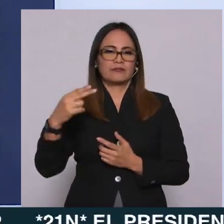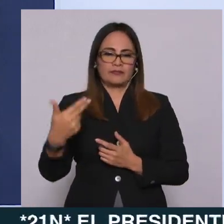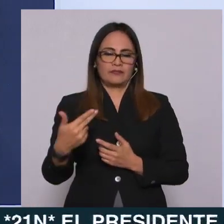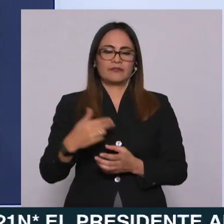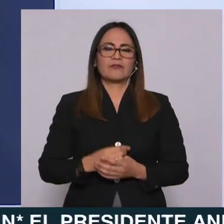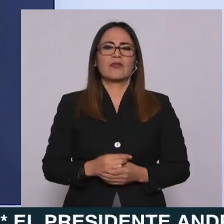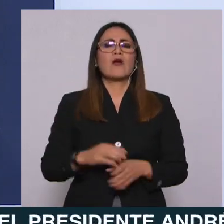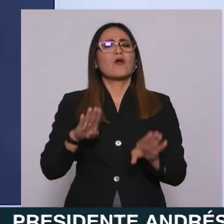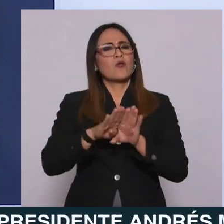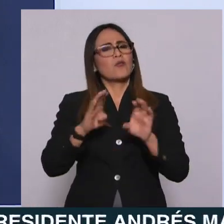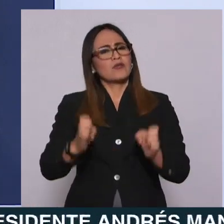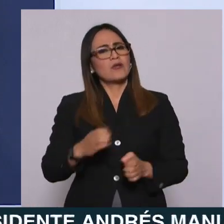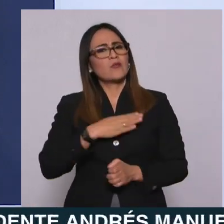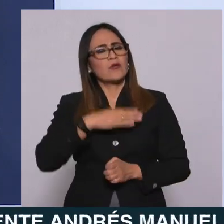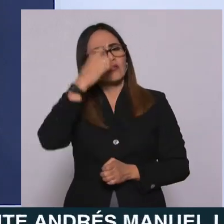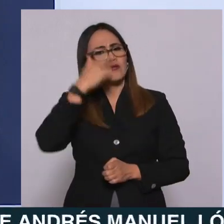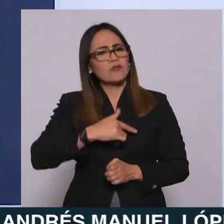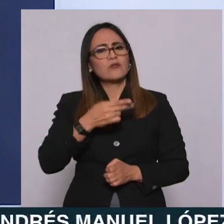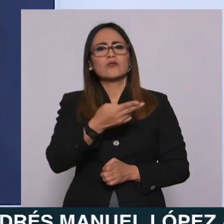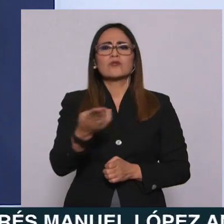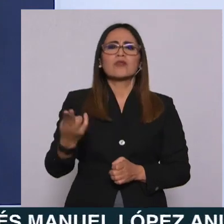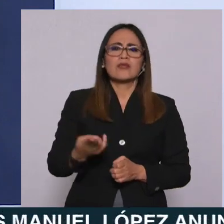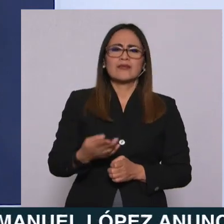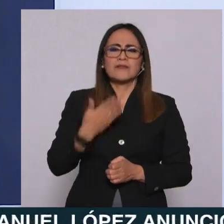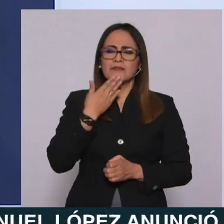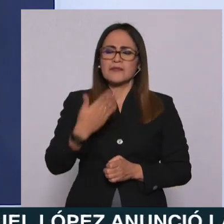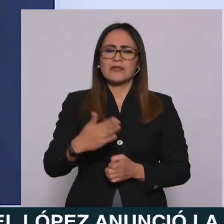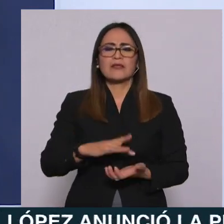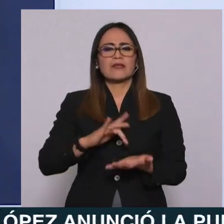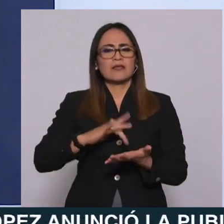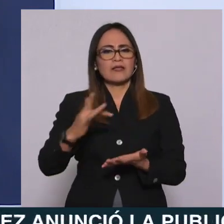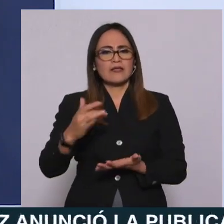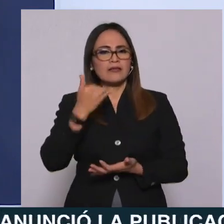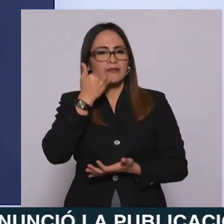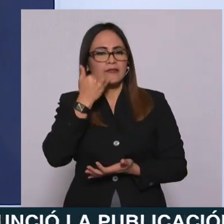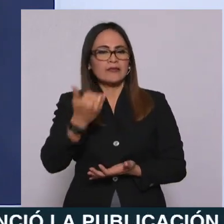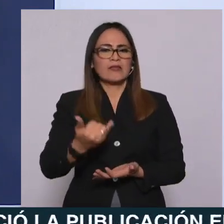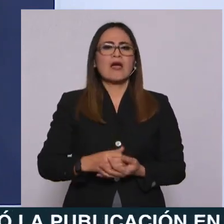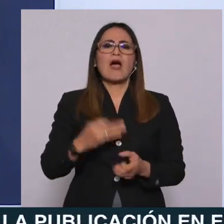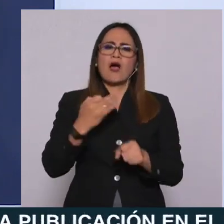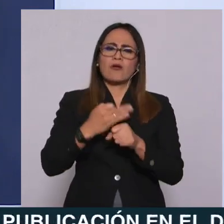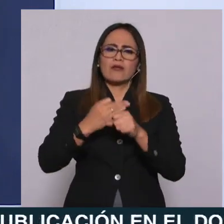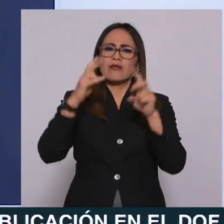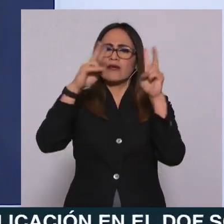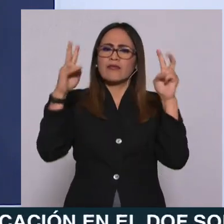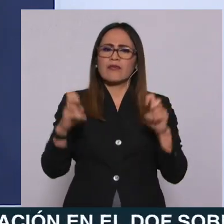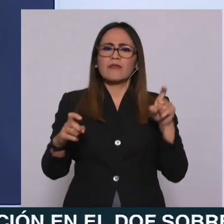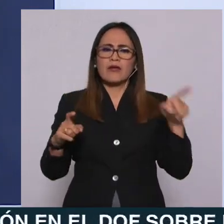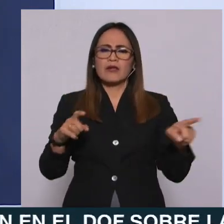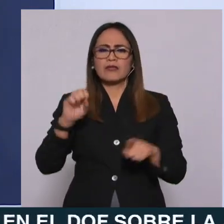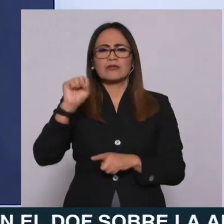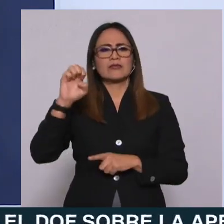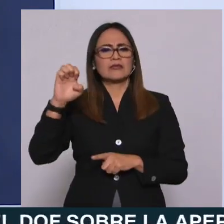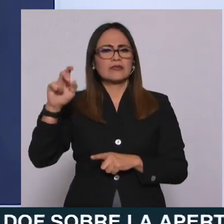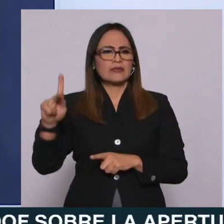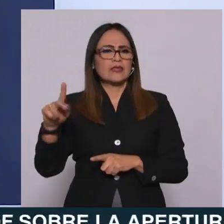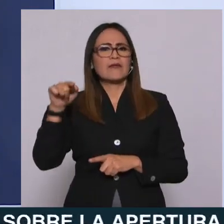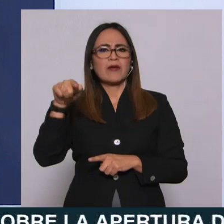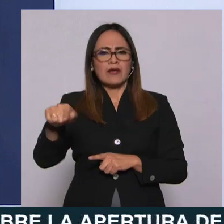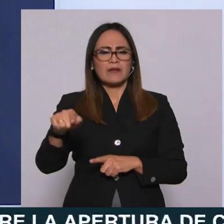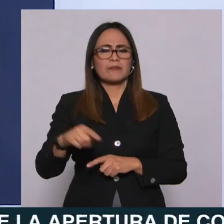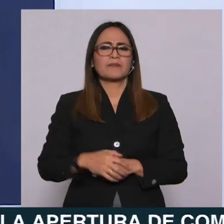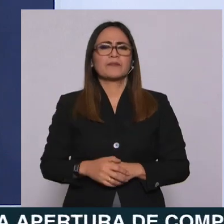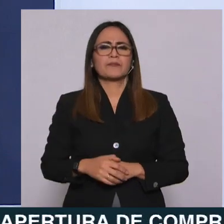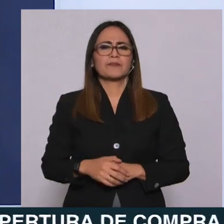bien, ¿y ustedes cómo están? Muy bien, gracias por tomarnos la llamada. Pues ahí está el tema, están las declaraciones del secretario de Educación Pública Federal.